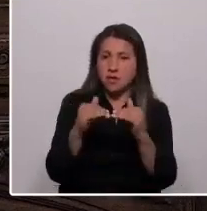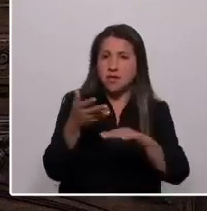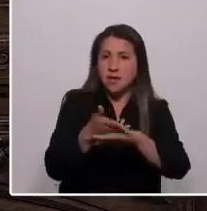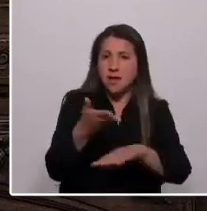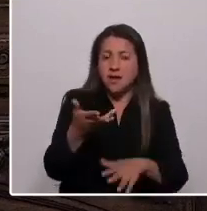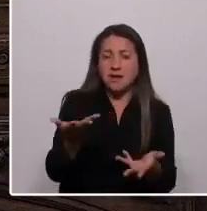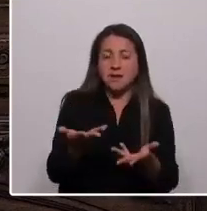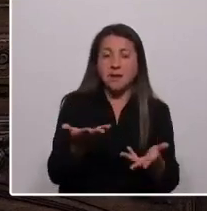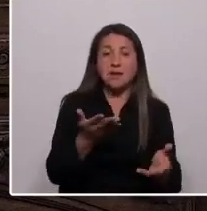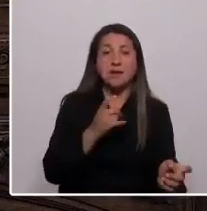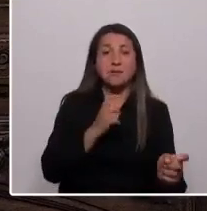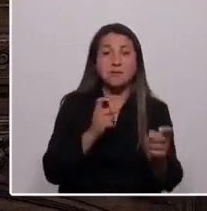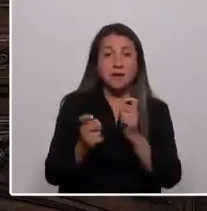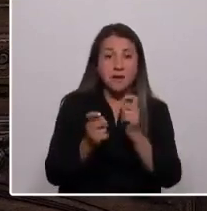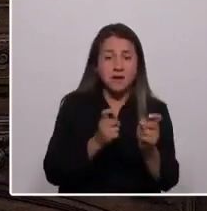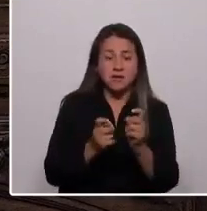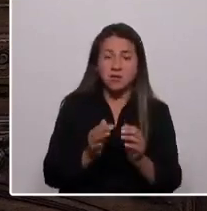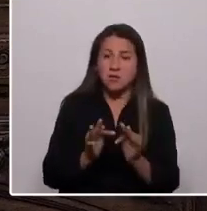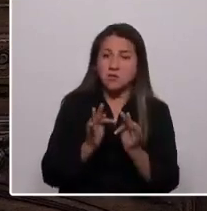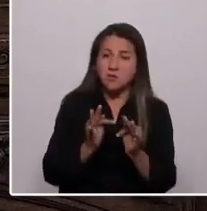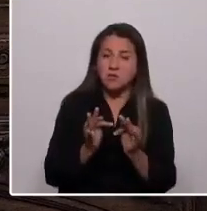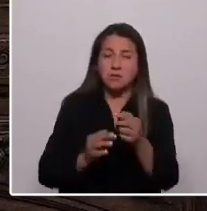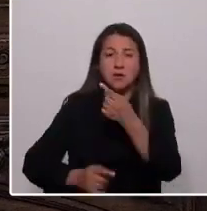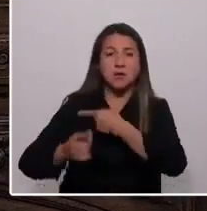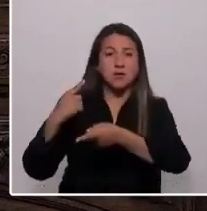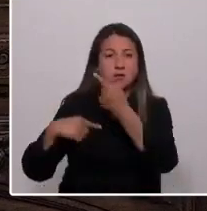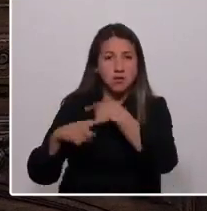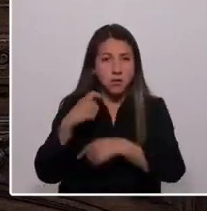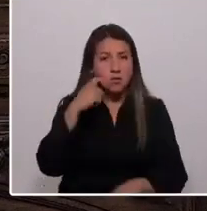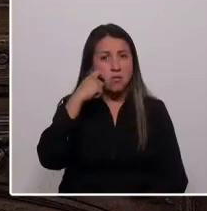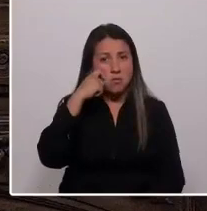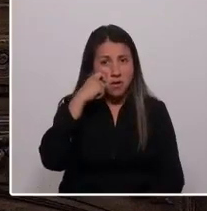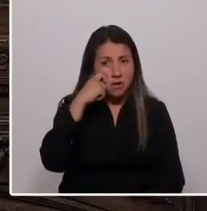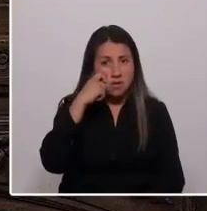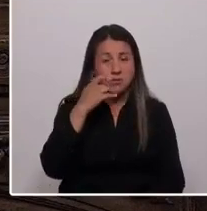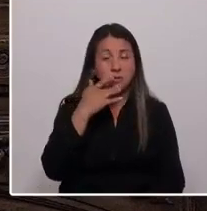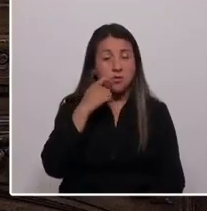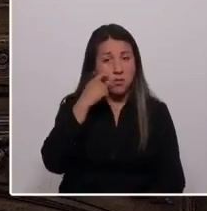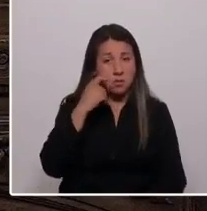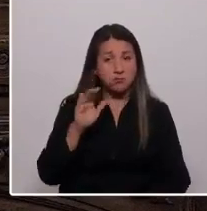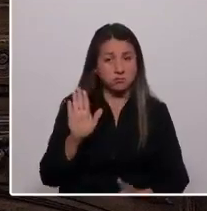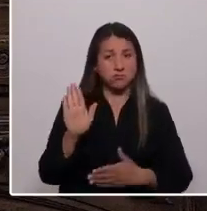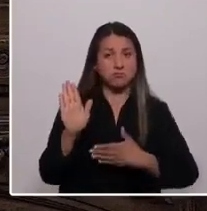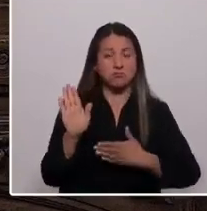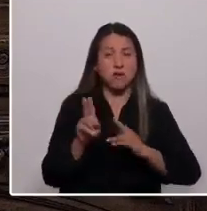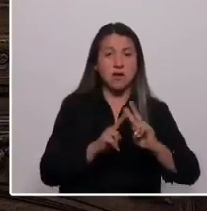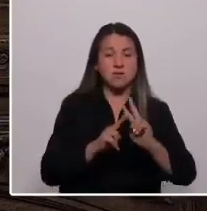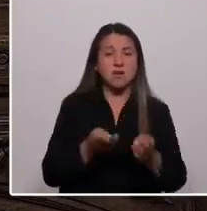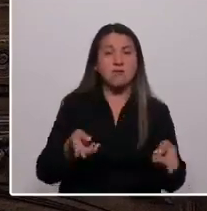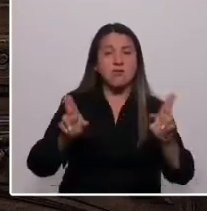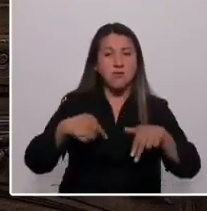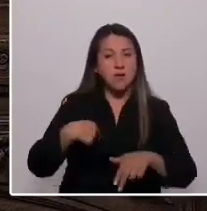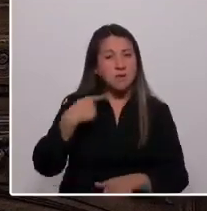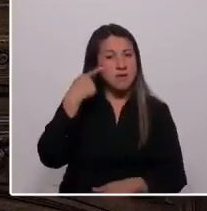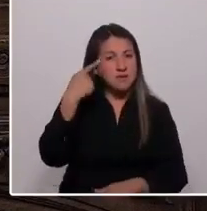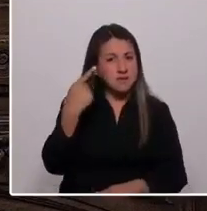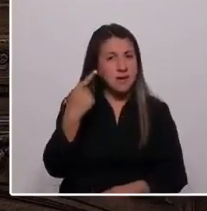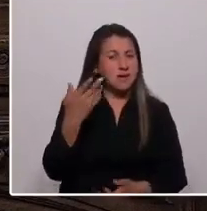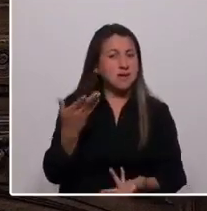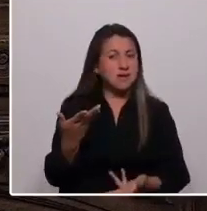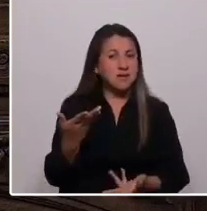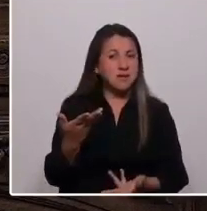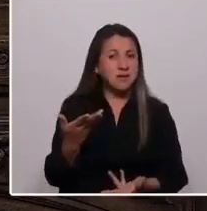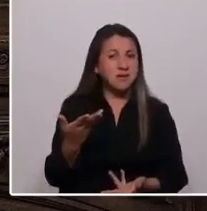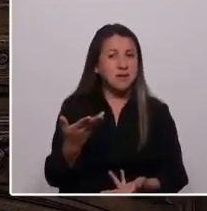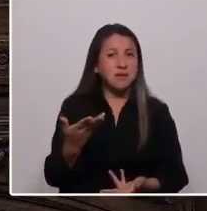que no haya nunca más historia humana a no ser que la humanidad se comprometa a realizar una reconsideración radical de sí misma este